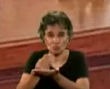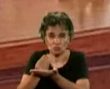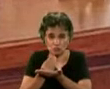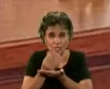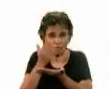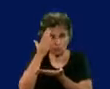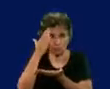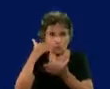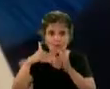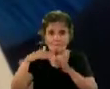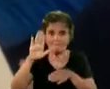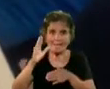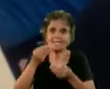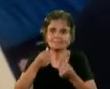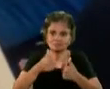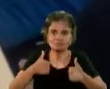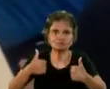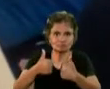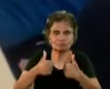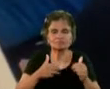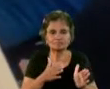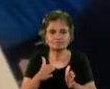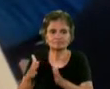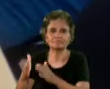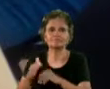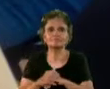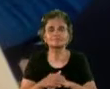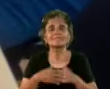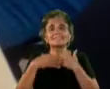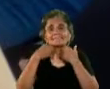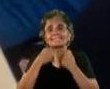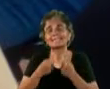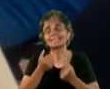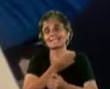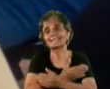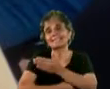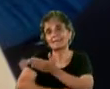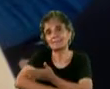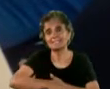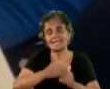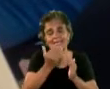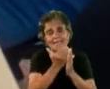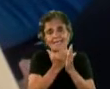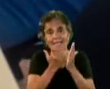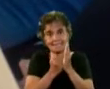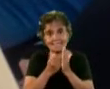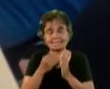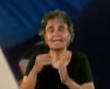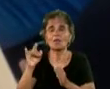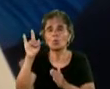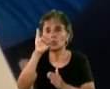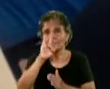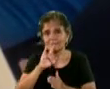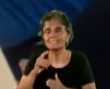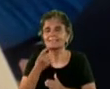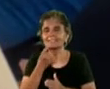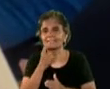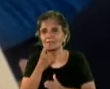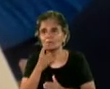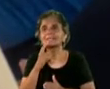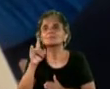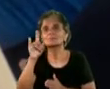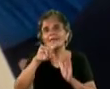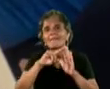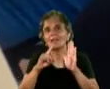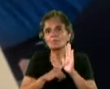cultura del país. La Secretaría de Discapacidad coordina una agenda con las universidades de San Luis y la UELP para